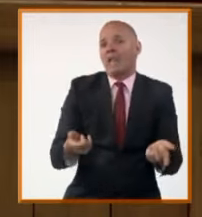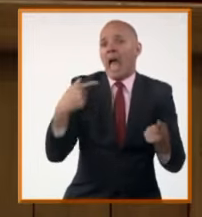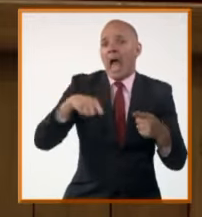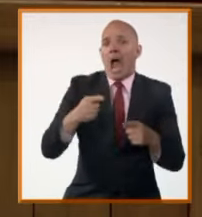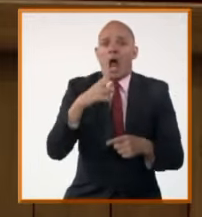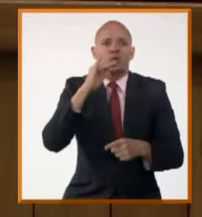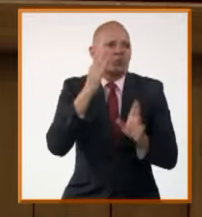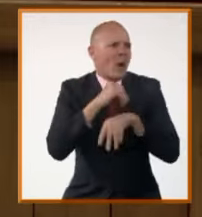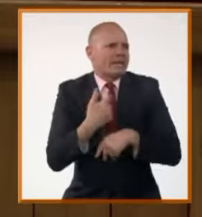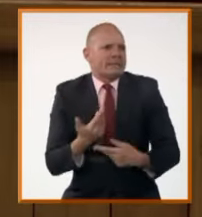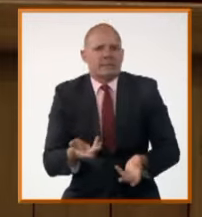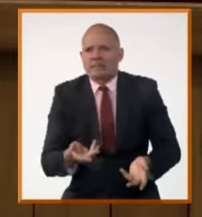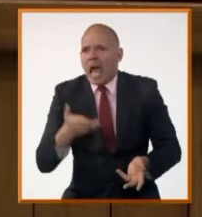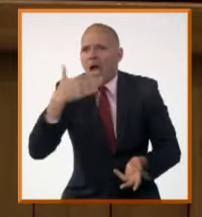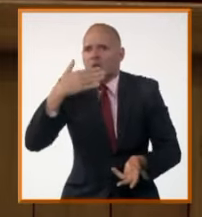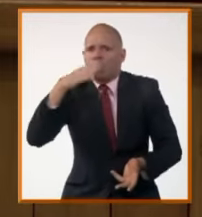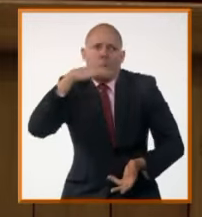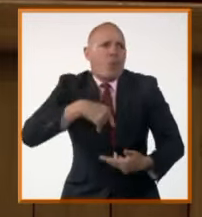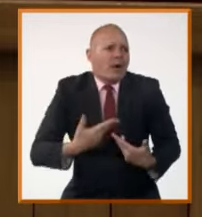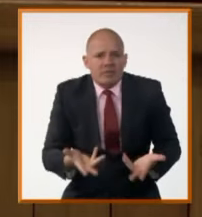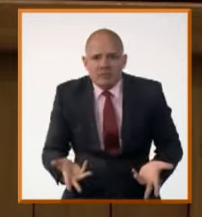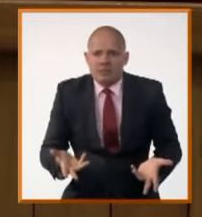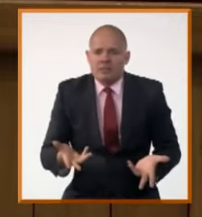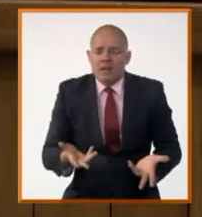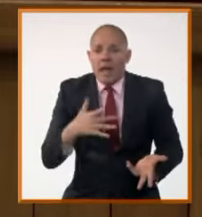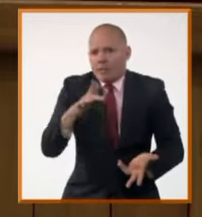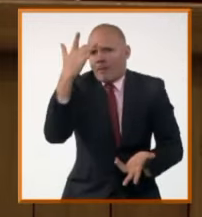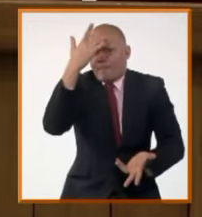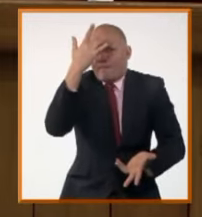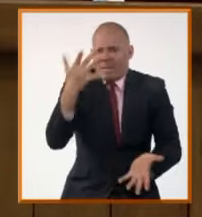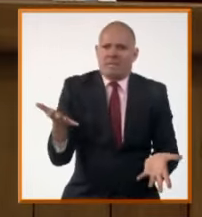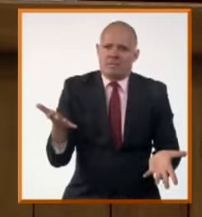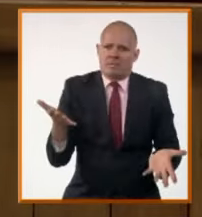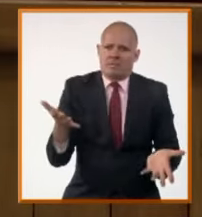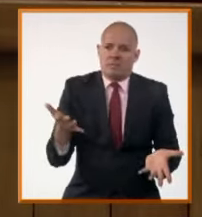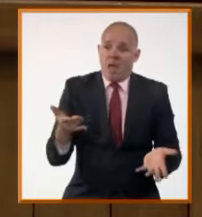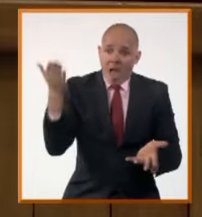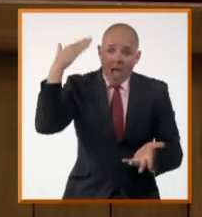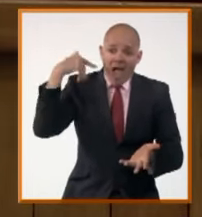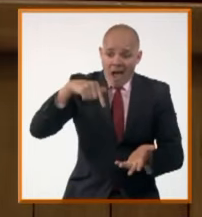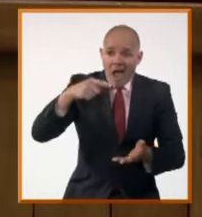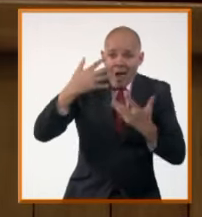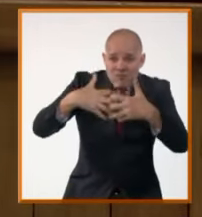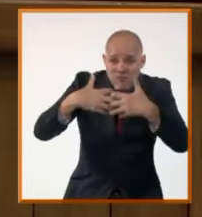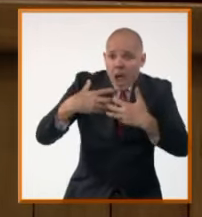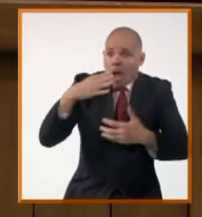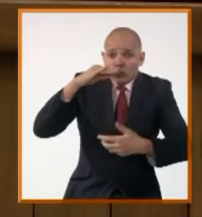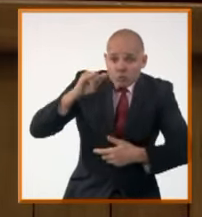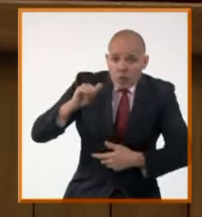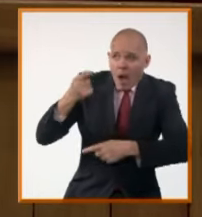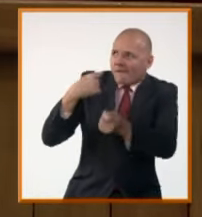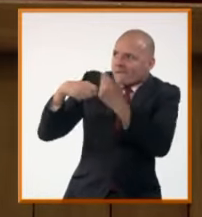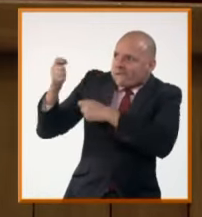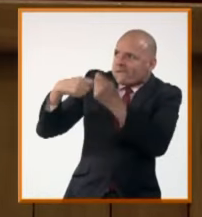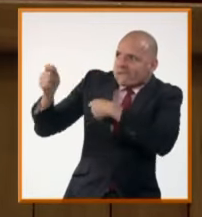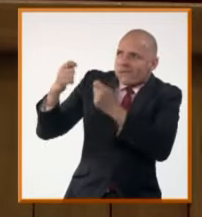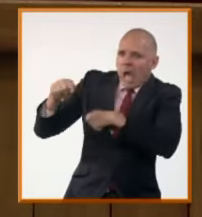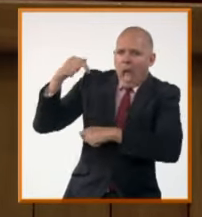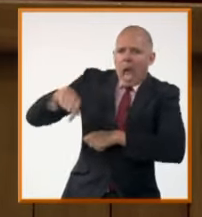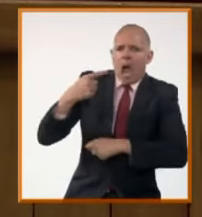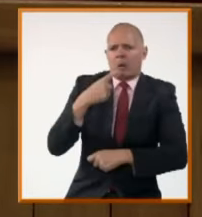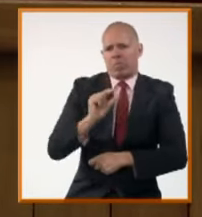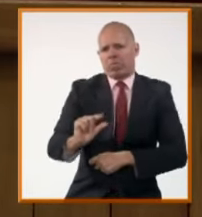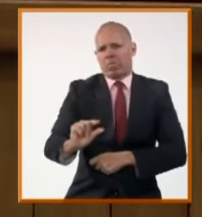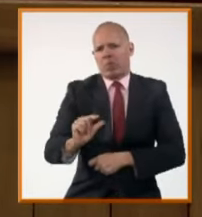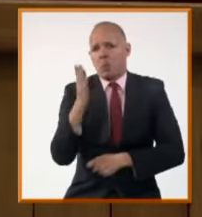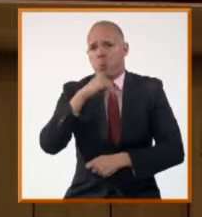con mucha fuerza, se han tomado un grupo de decisiones que también comentaré algunas de ellas. El plan anual